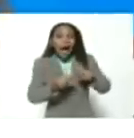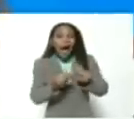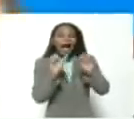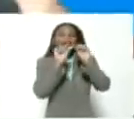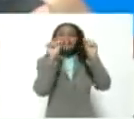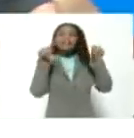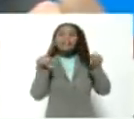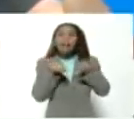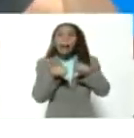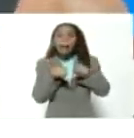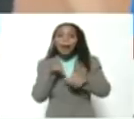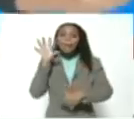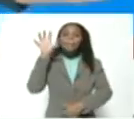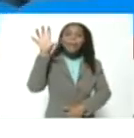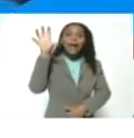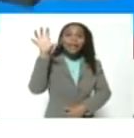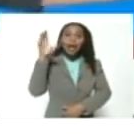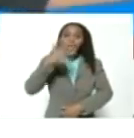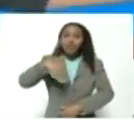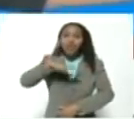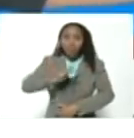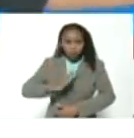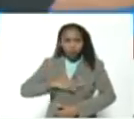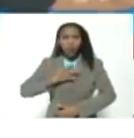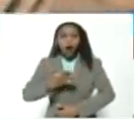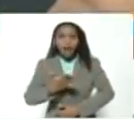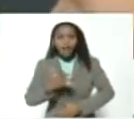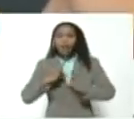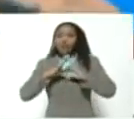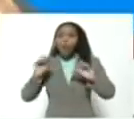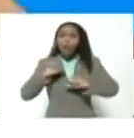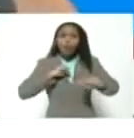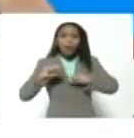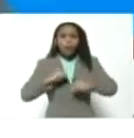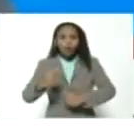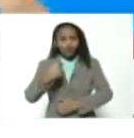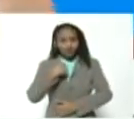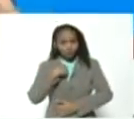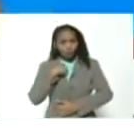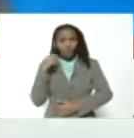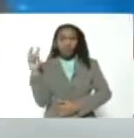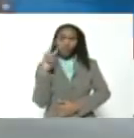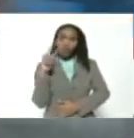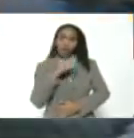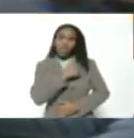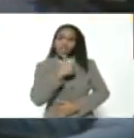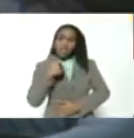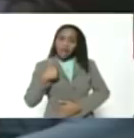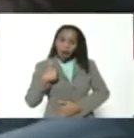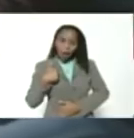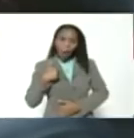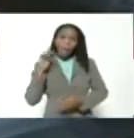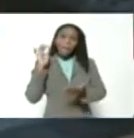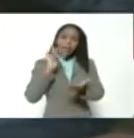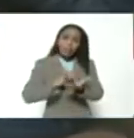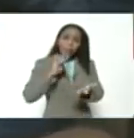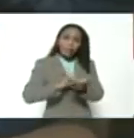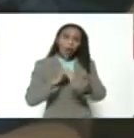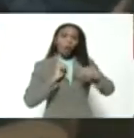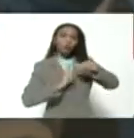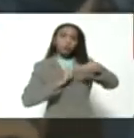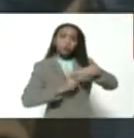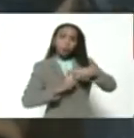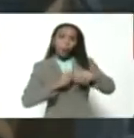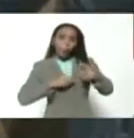patria, donde esté la posibilidad de todos los movimientos, y yo, como venezolano, que quiero militar, que quiero sumarme, que